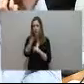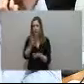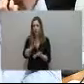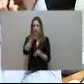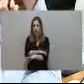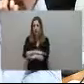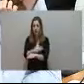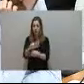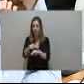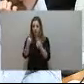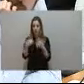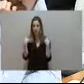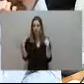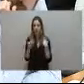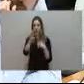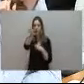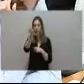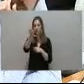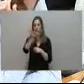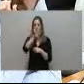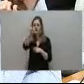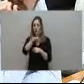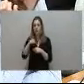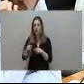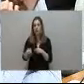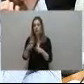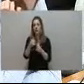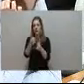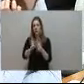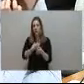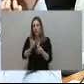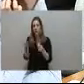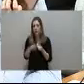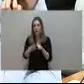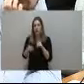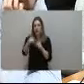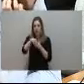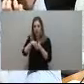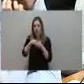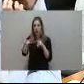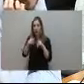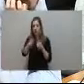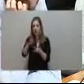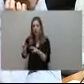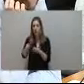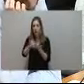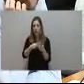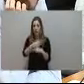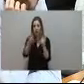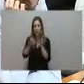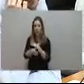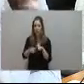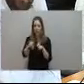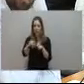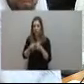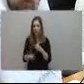administraciones públicas, estatales, autonómicas y locales, de aplicar los contenidos de la nueva directiva y hacer de la contratación pública una verdadera